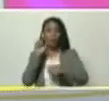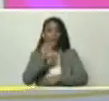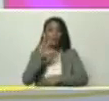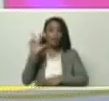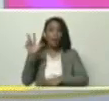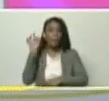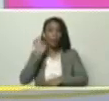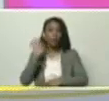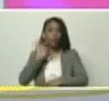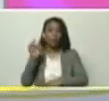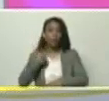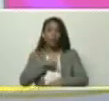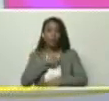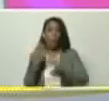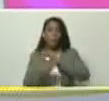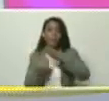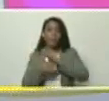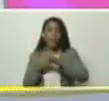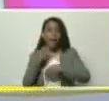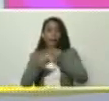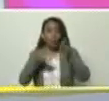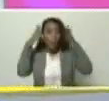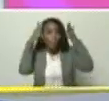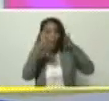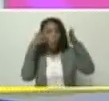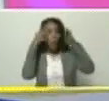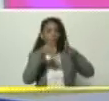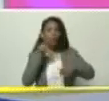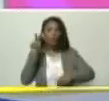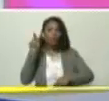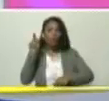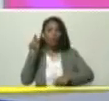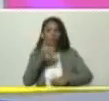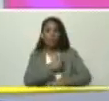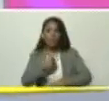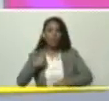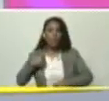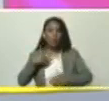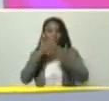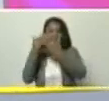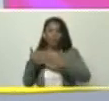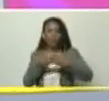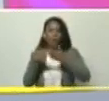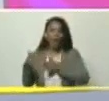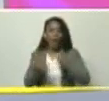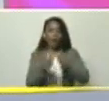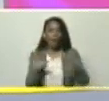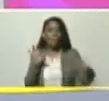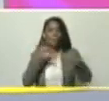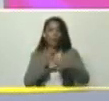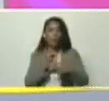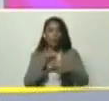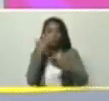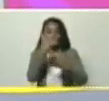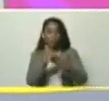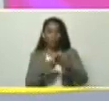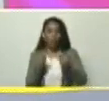33% de nuestros bachilleres han orientado sus deseos de estudiar carreras vinculadas a la agenda